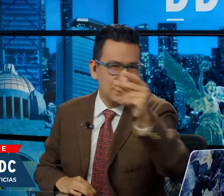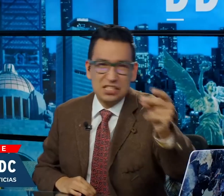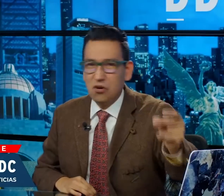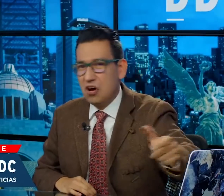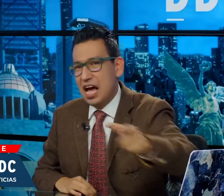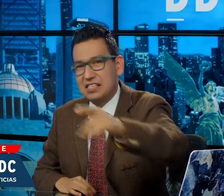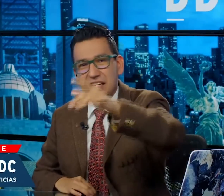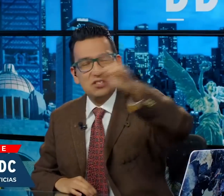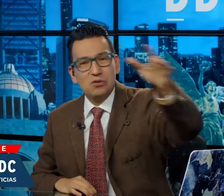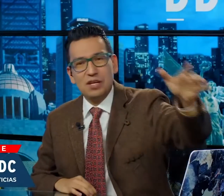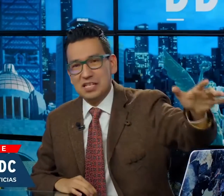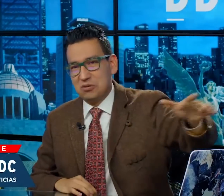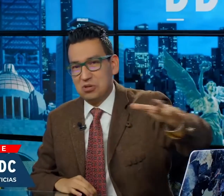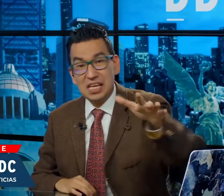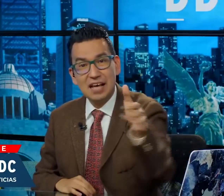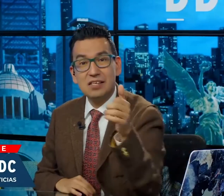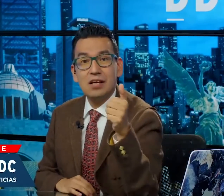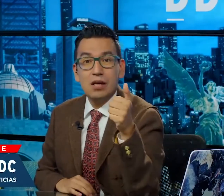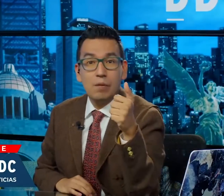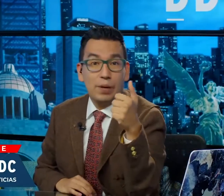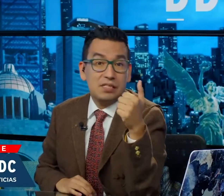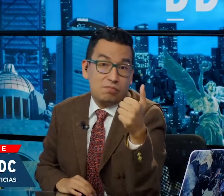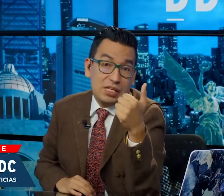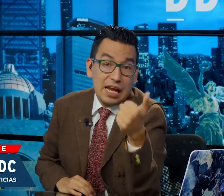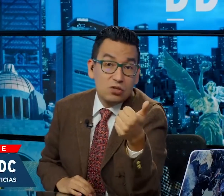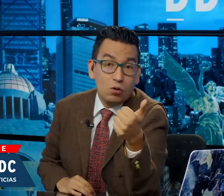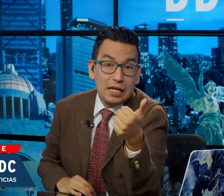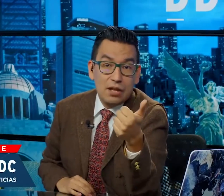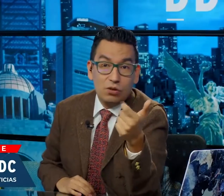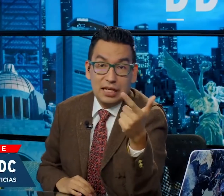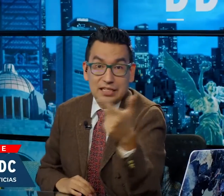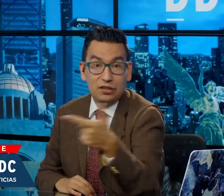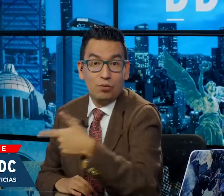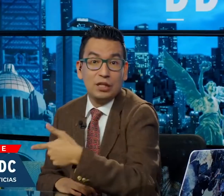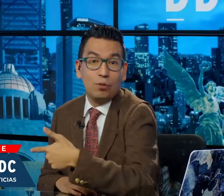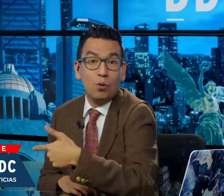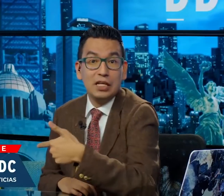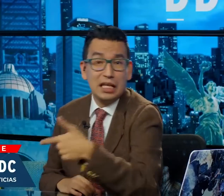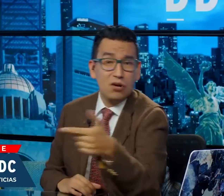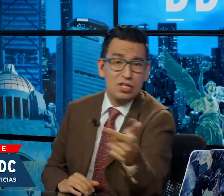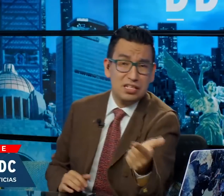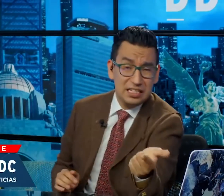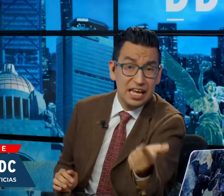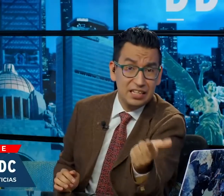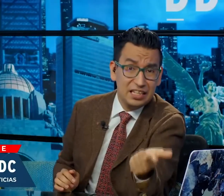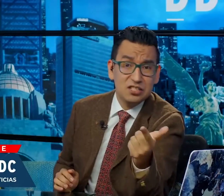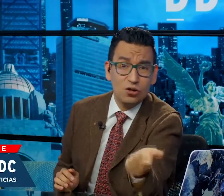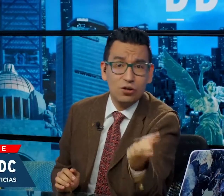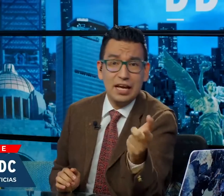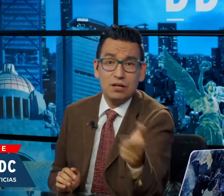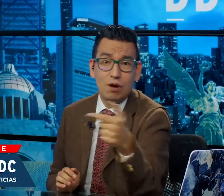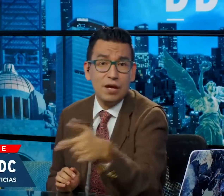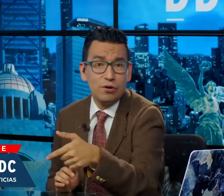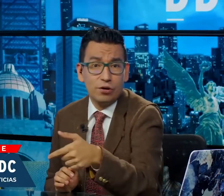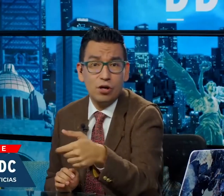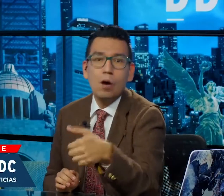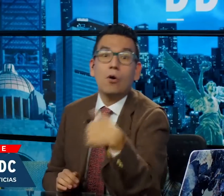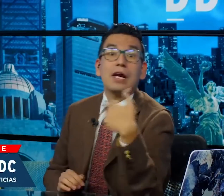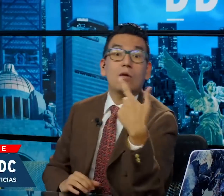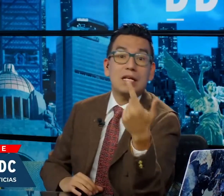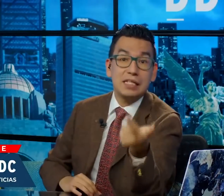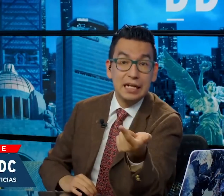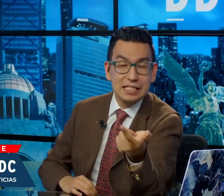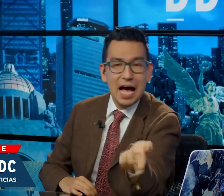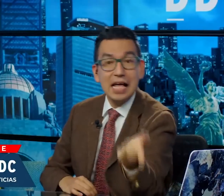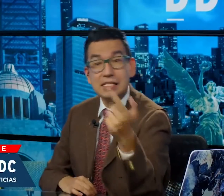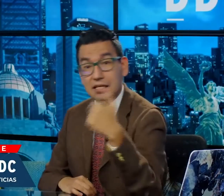¿no?, en estas horas, en estos días, pues será escoltado del Centro Metropolitano de Detención en Nueva York